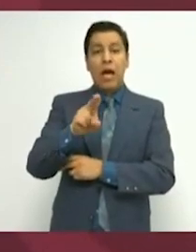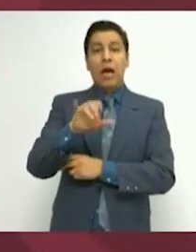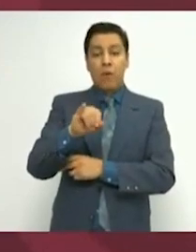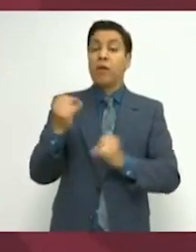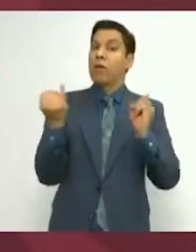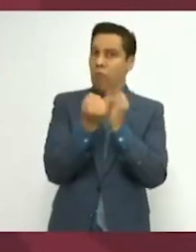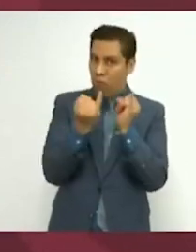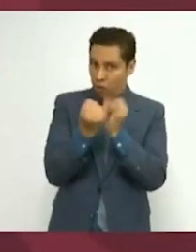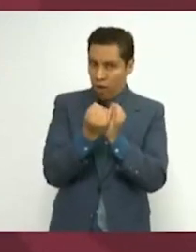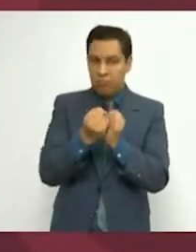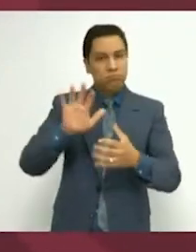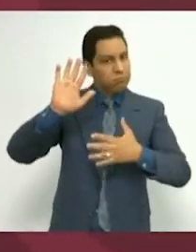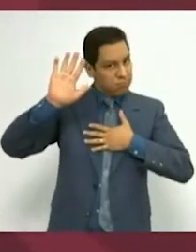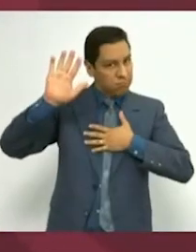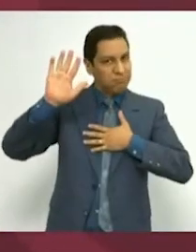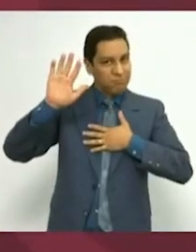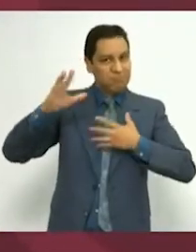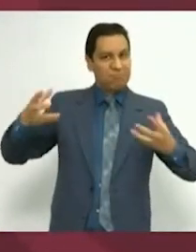publicidad, pero